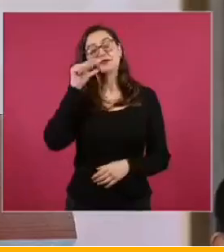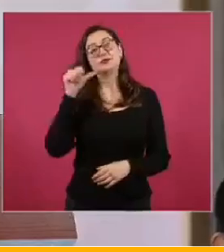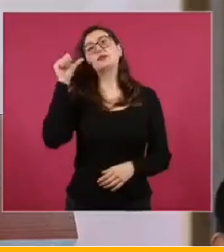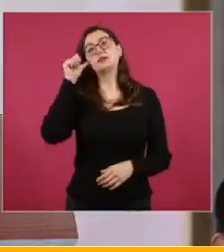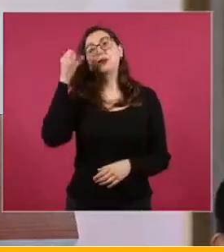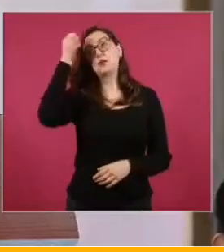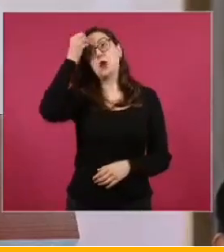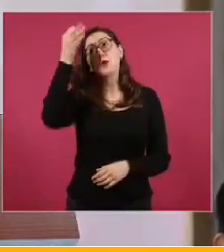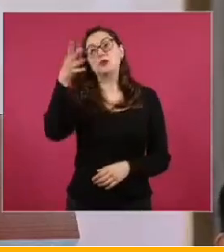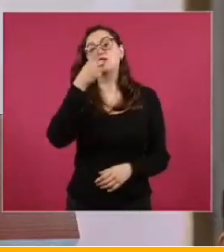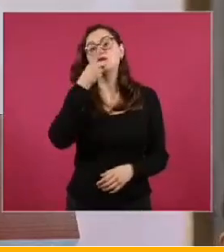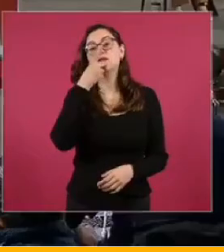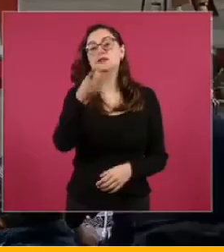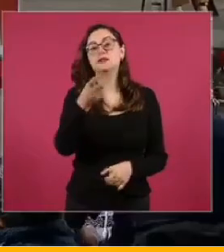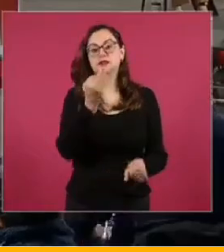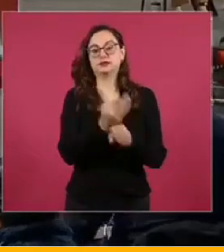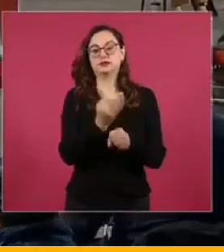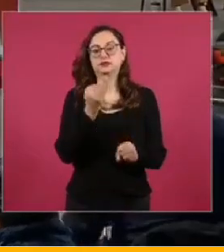porque